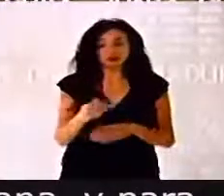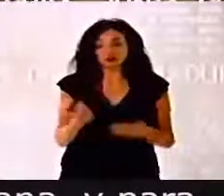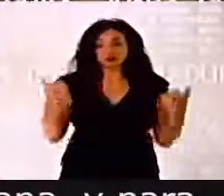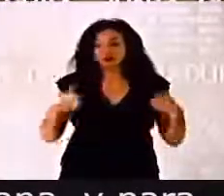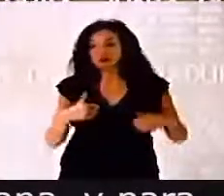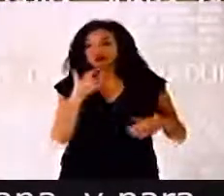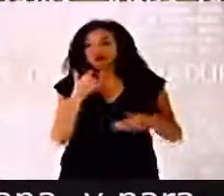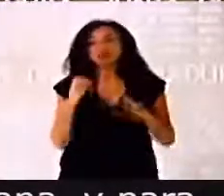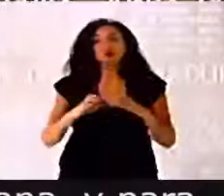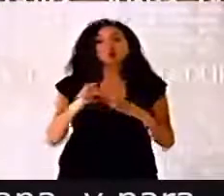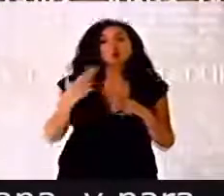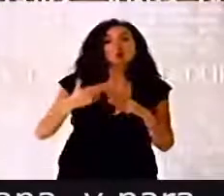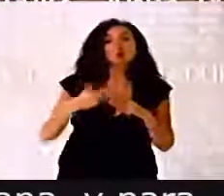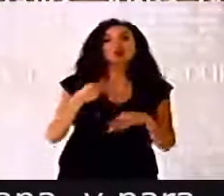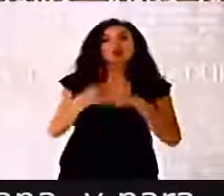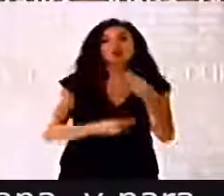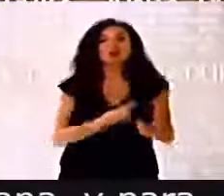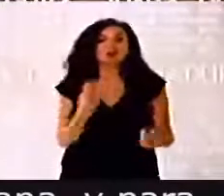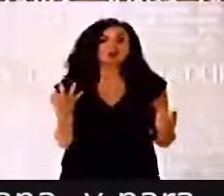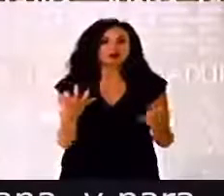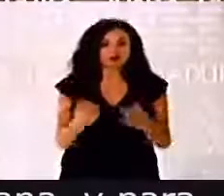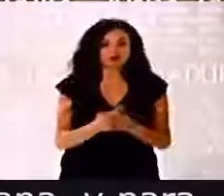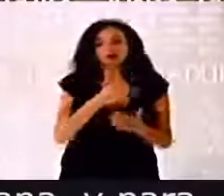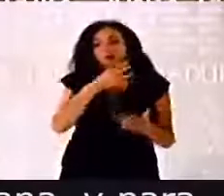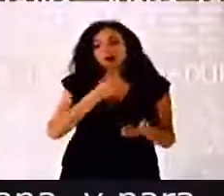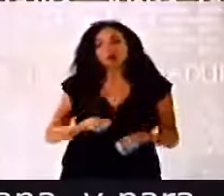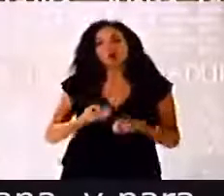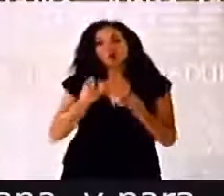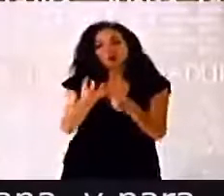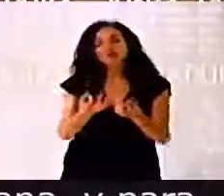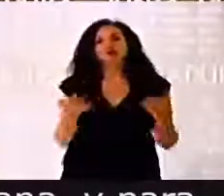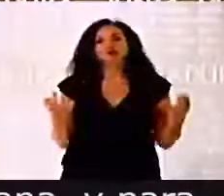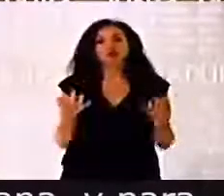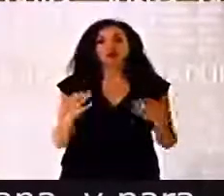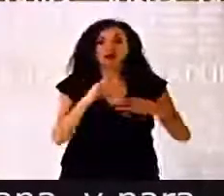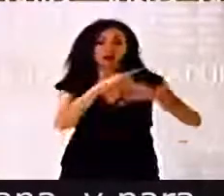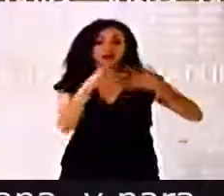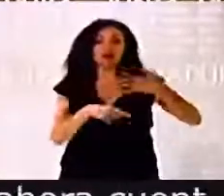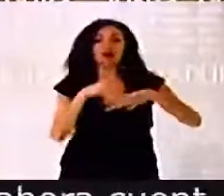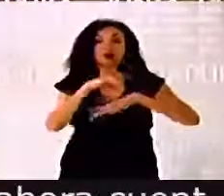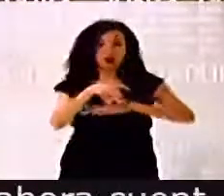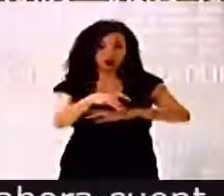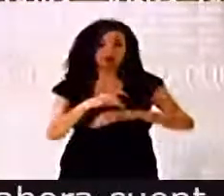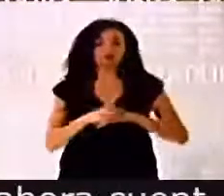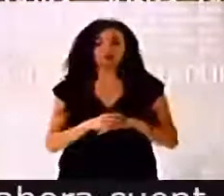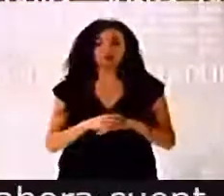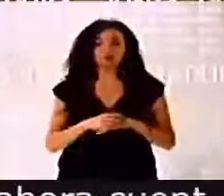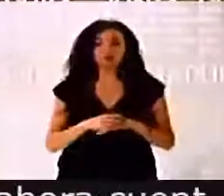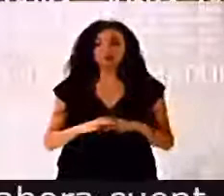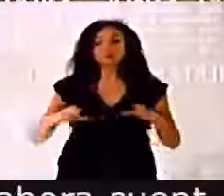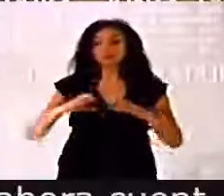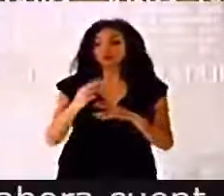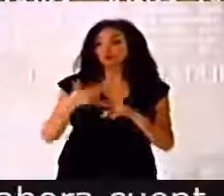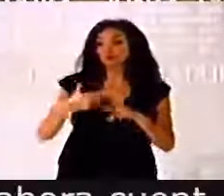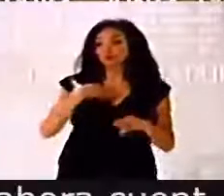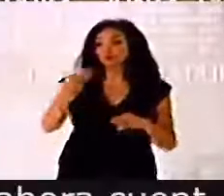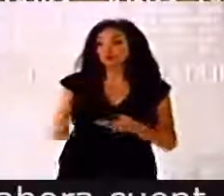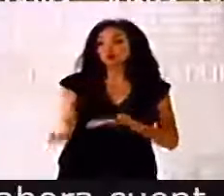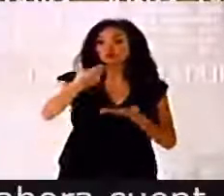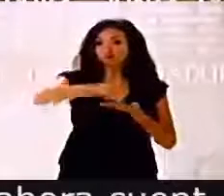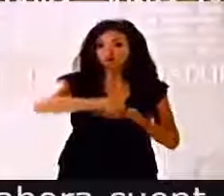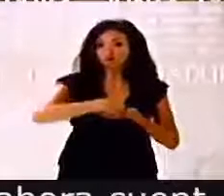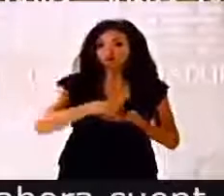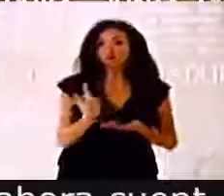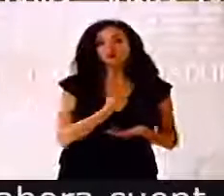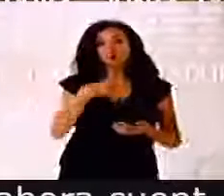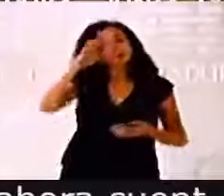grupos políticos lo que vamos a hacer y ahora les cuento estas 5 guías sobre las que estamos trabajando. Los grupos políticos pueden proponer cosas, nosotros estamos